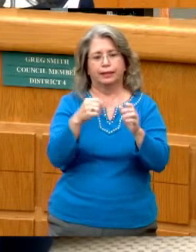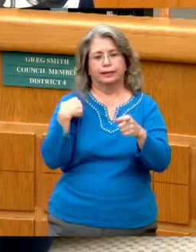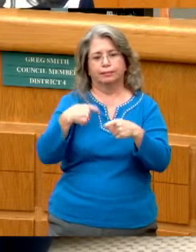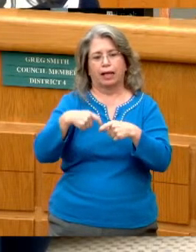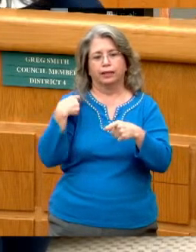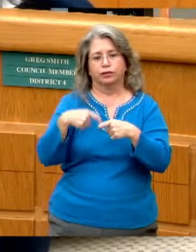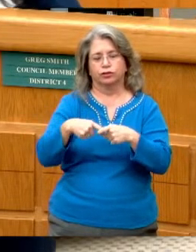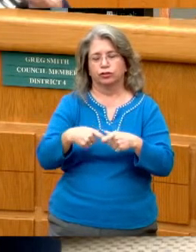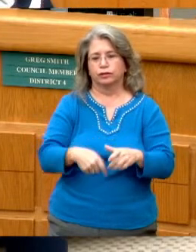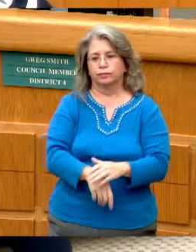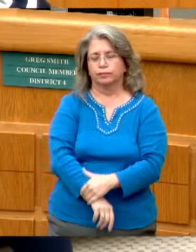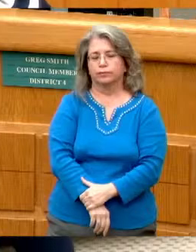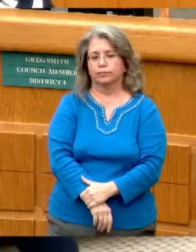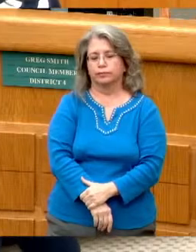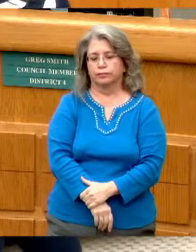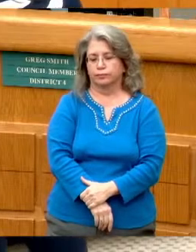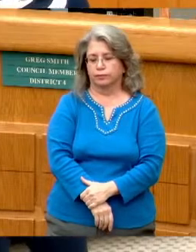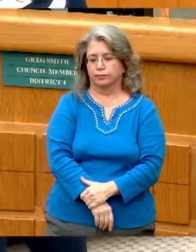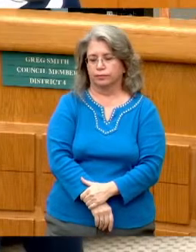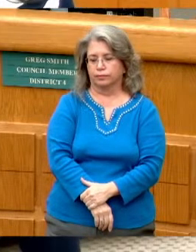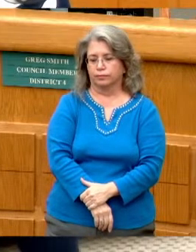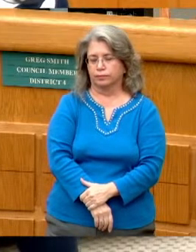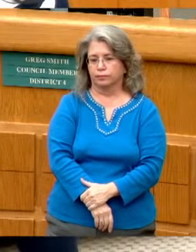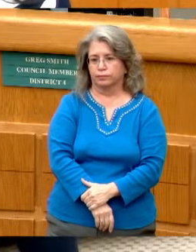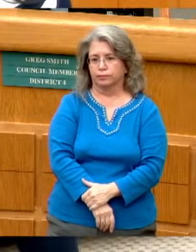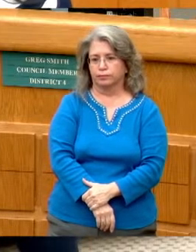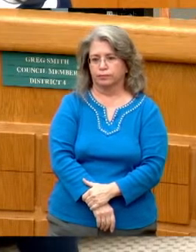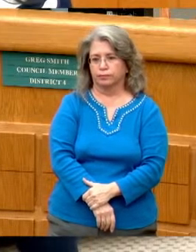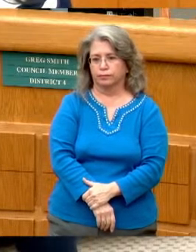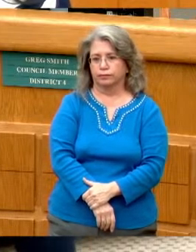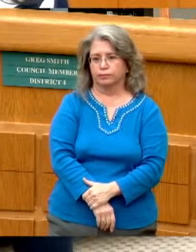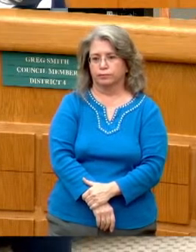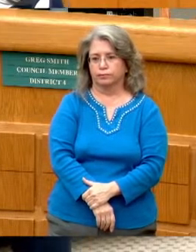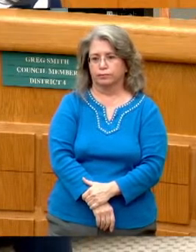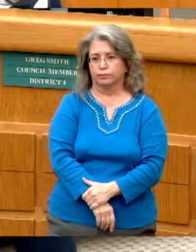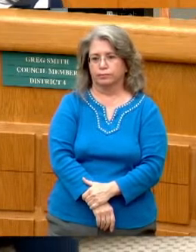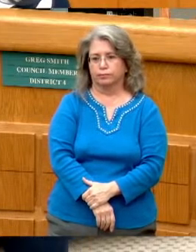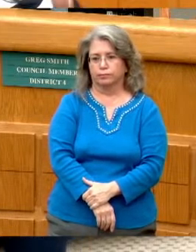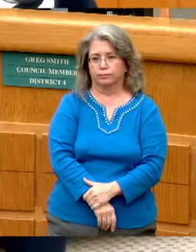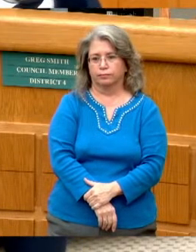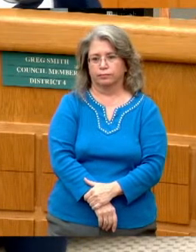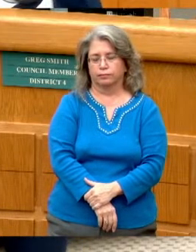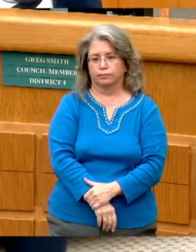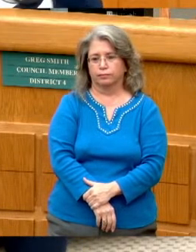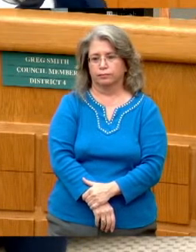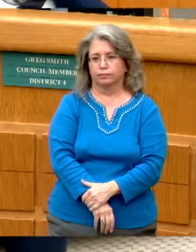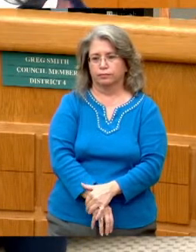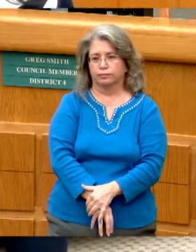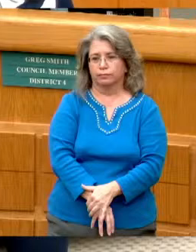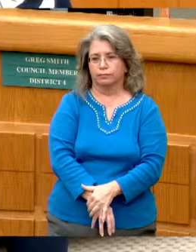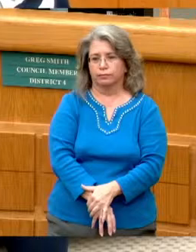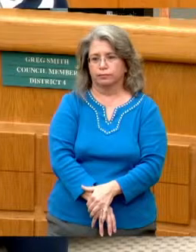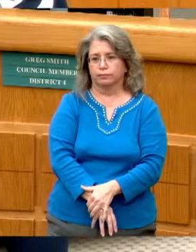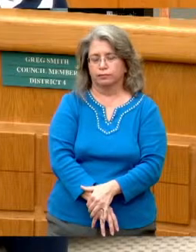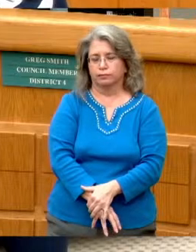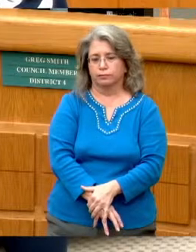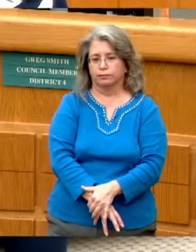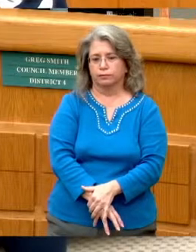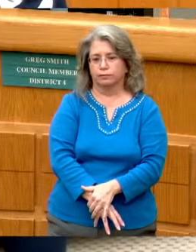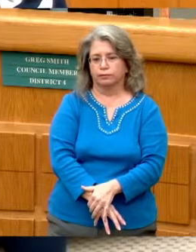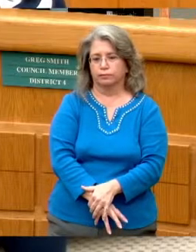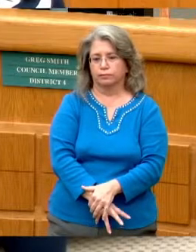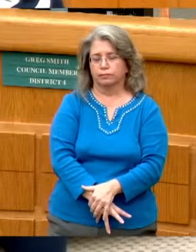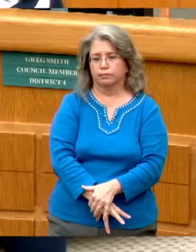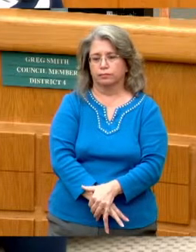Moderna. Aquí en el Departamento de Salud. Entonces, mañana empezamos a las 8 de la mañana